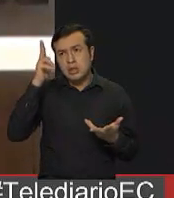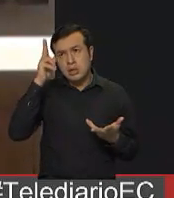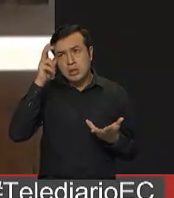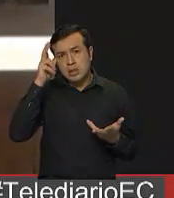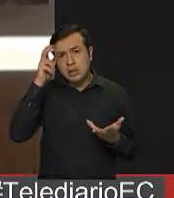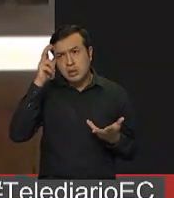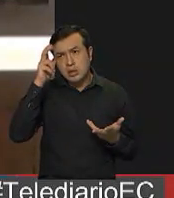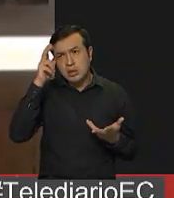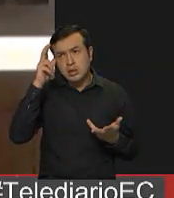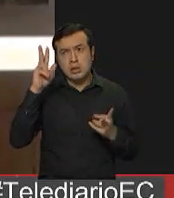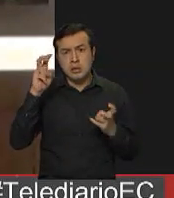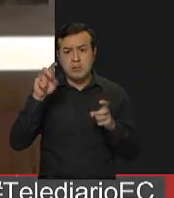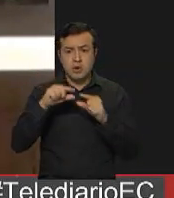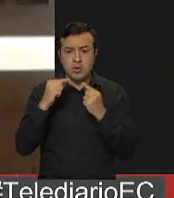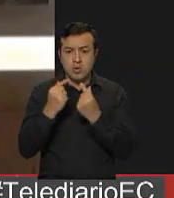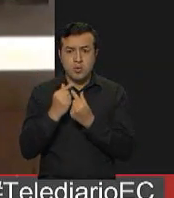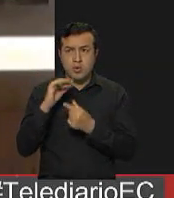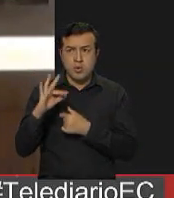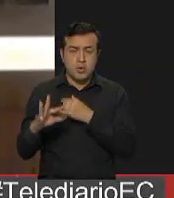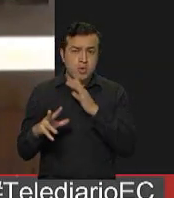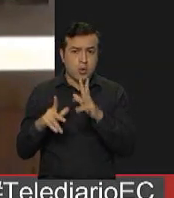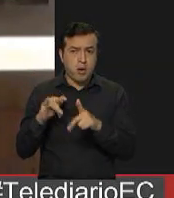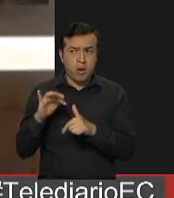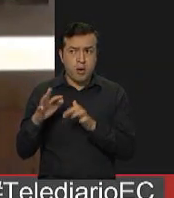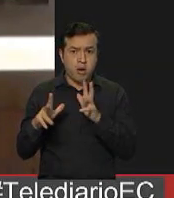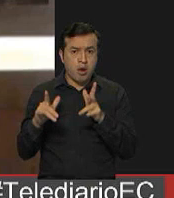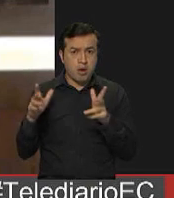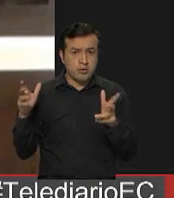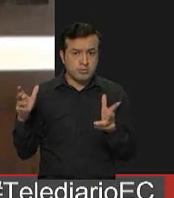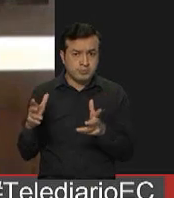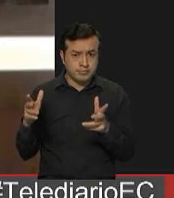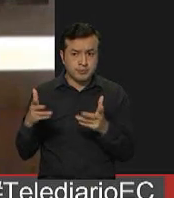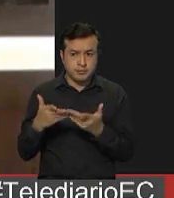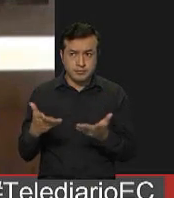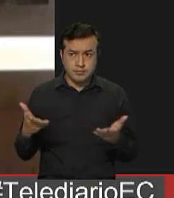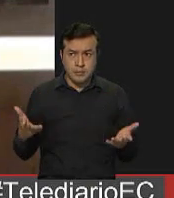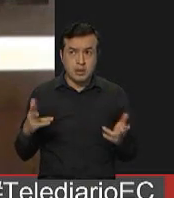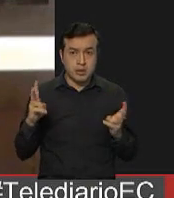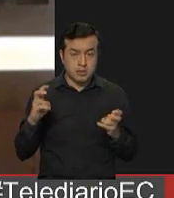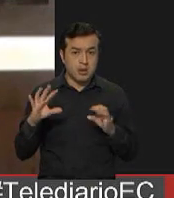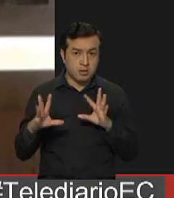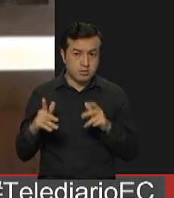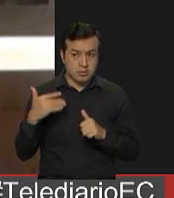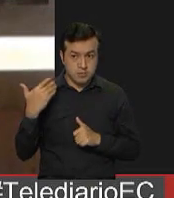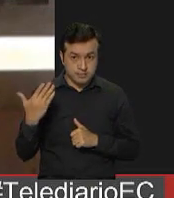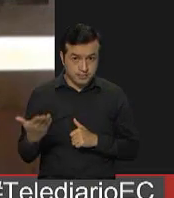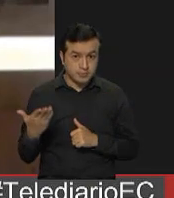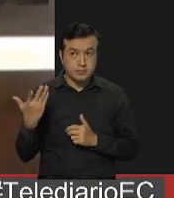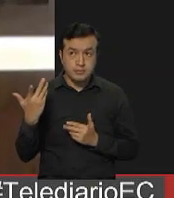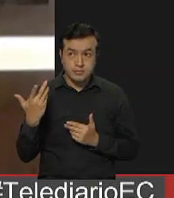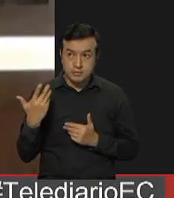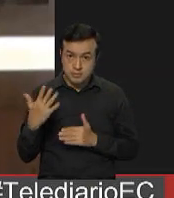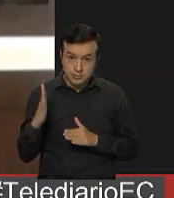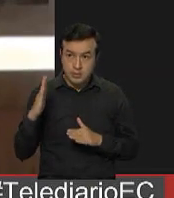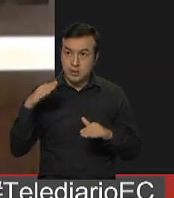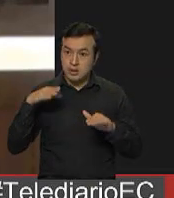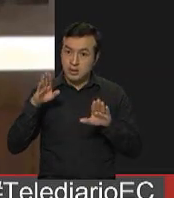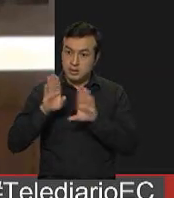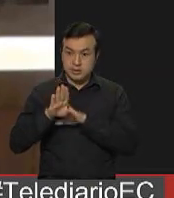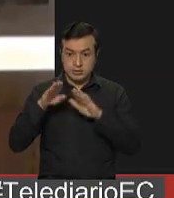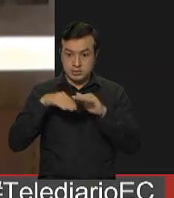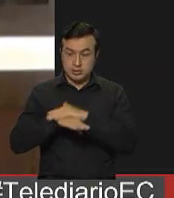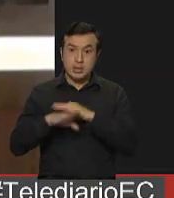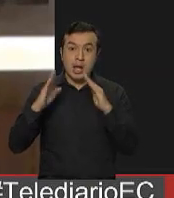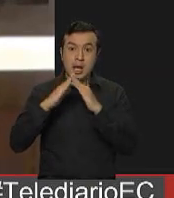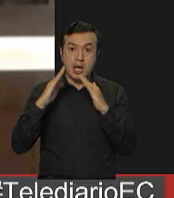delincuencia organizada. Es un delito referente a la corrupción. Entonces, cuando llegan al allanamiento a la